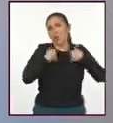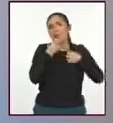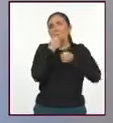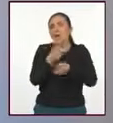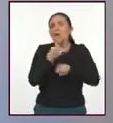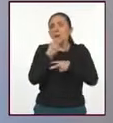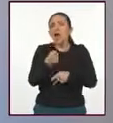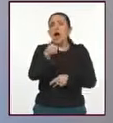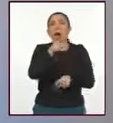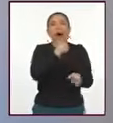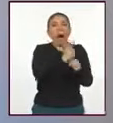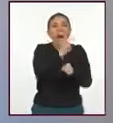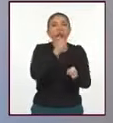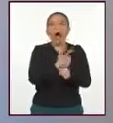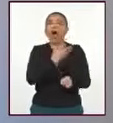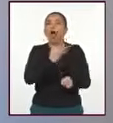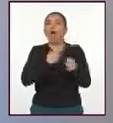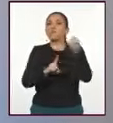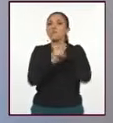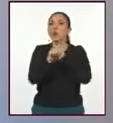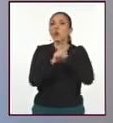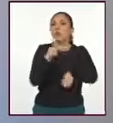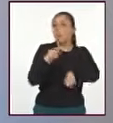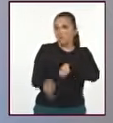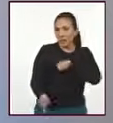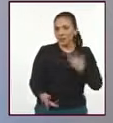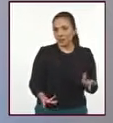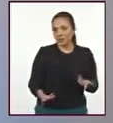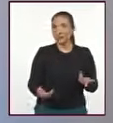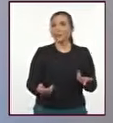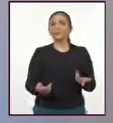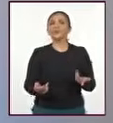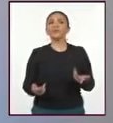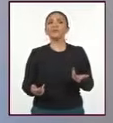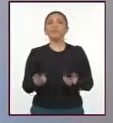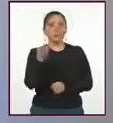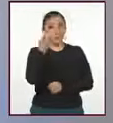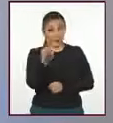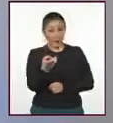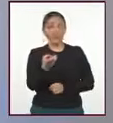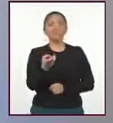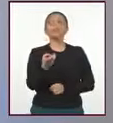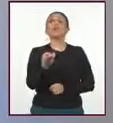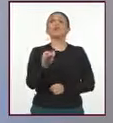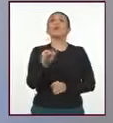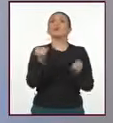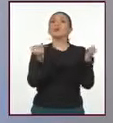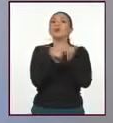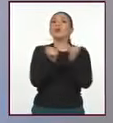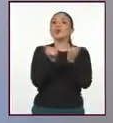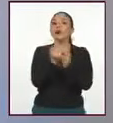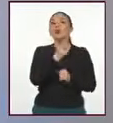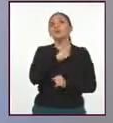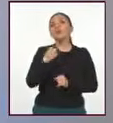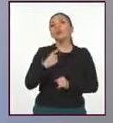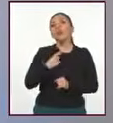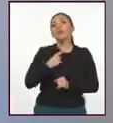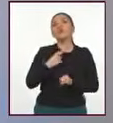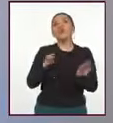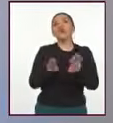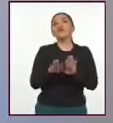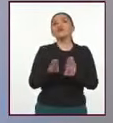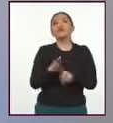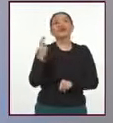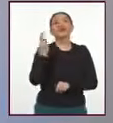la detección de situaciones peligrosas. Entonces, sumado a lo que mencionaba, pues nada más incluiría el tener pues